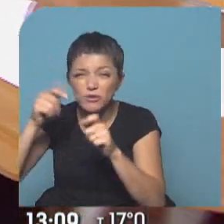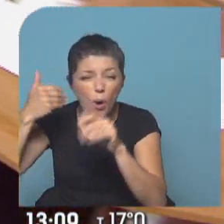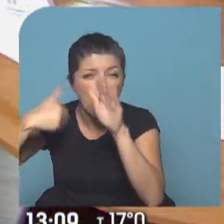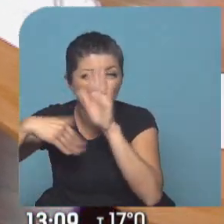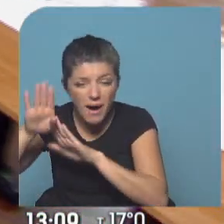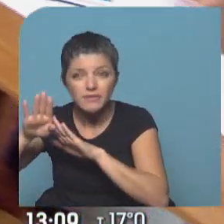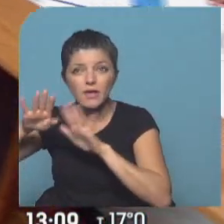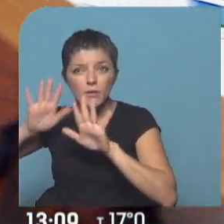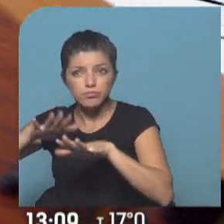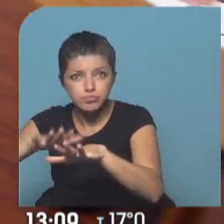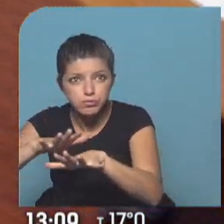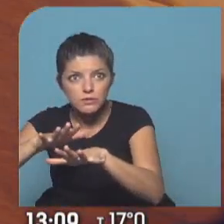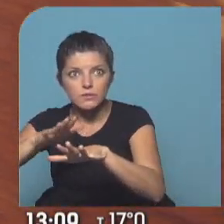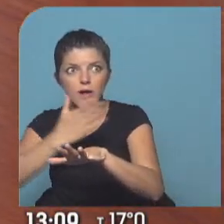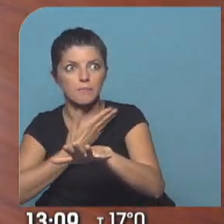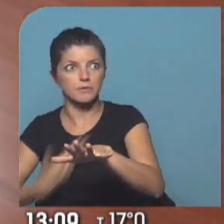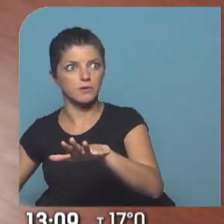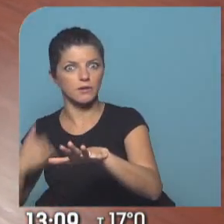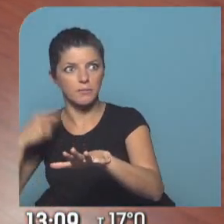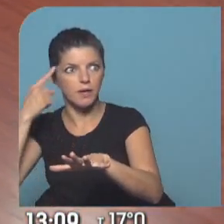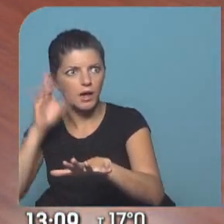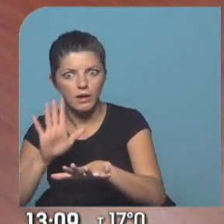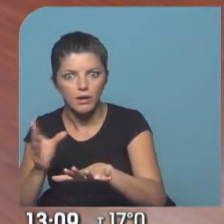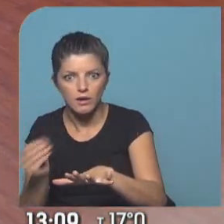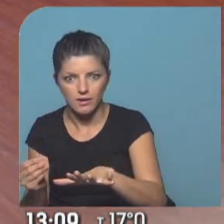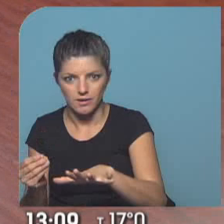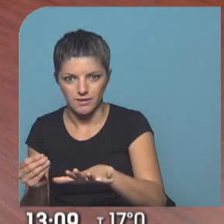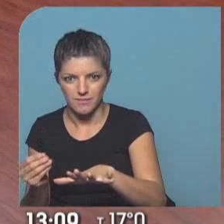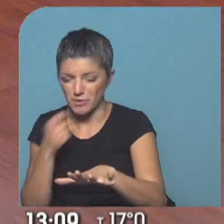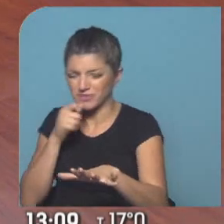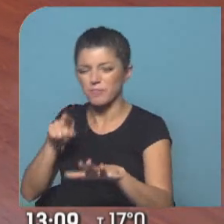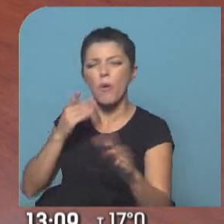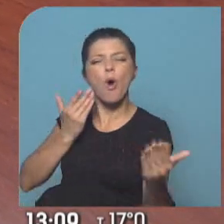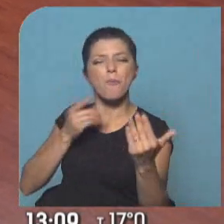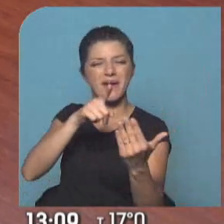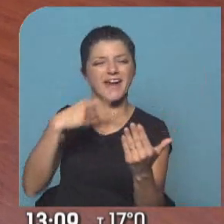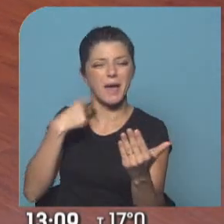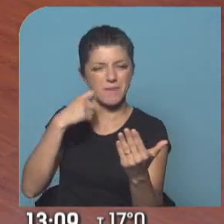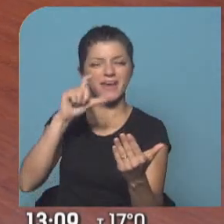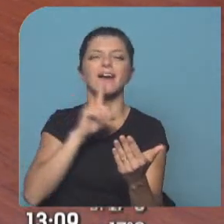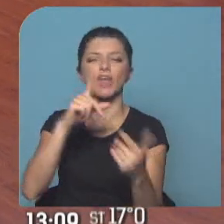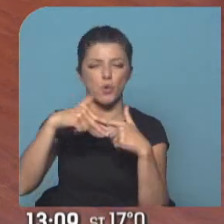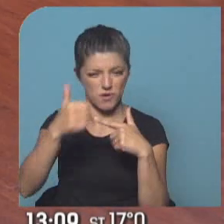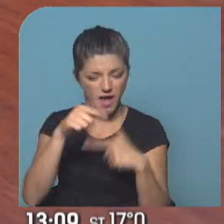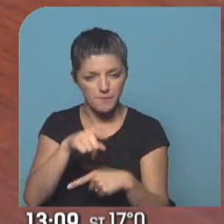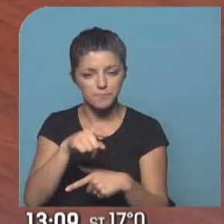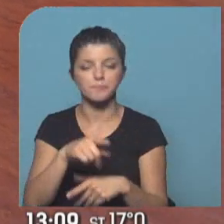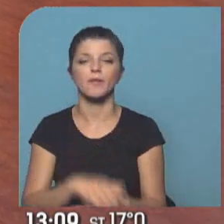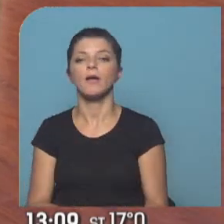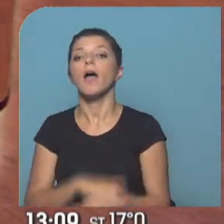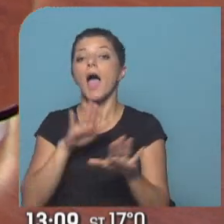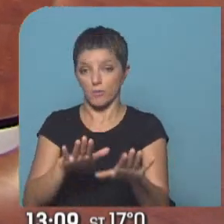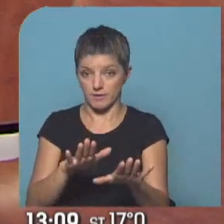qué pasa, por lo menos, ¿no? Si la marcha que se hizo a favor del no o a favor son